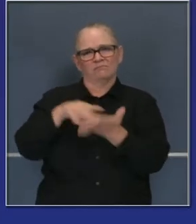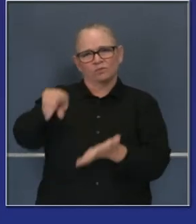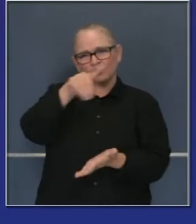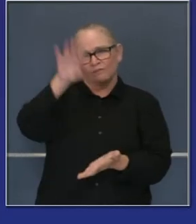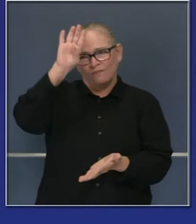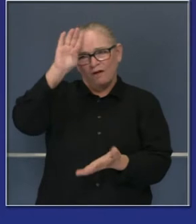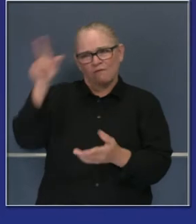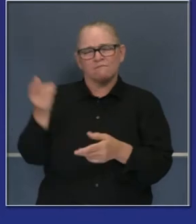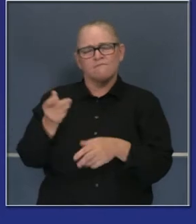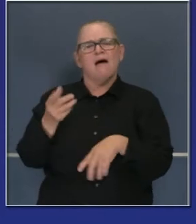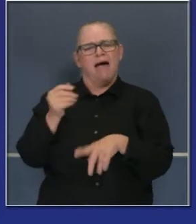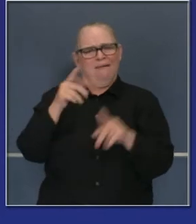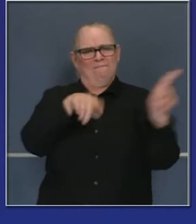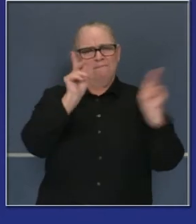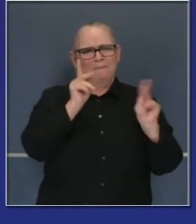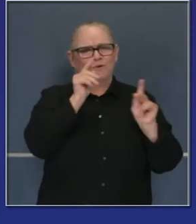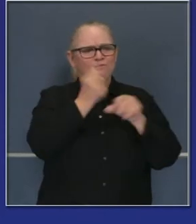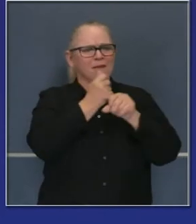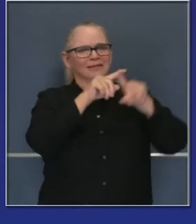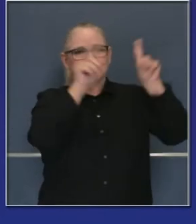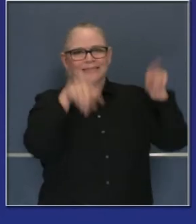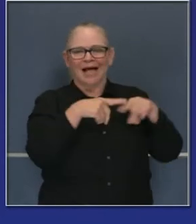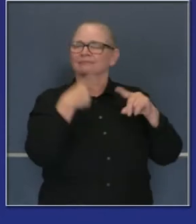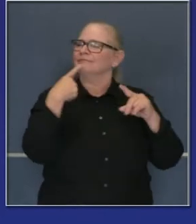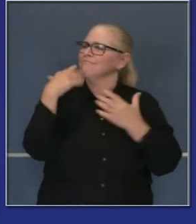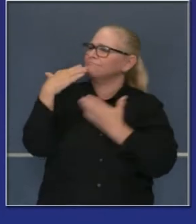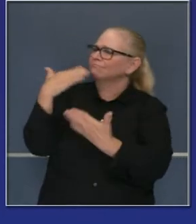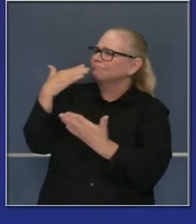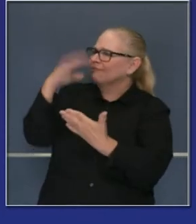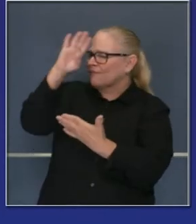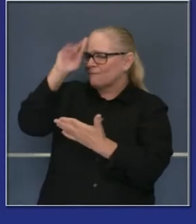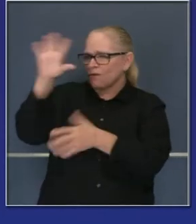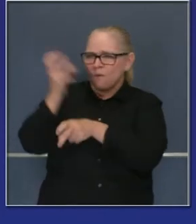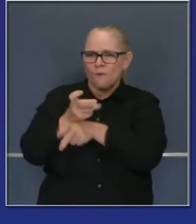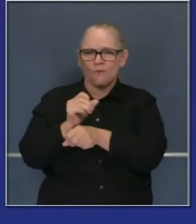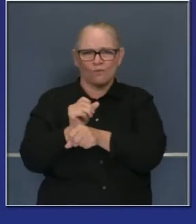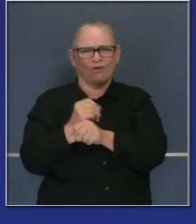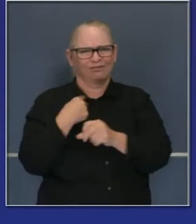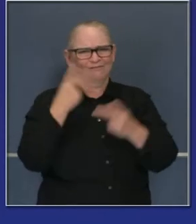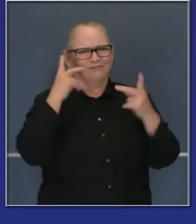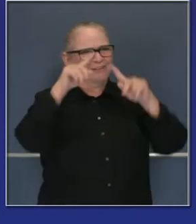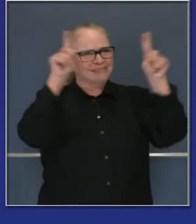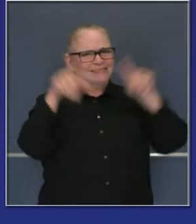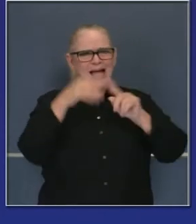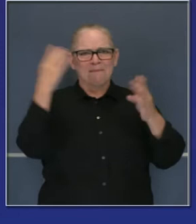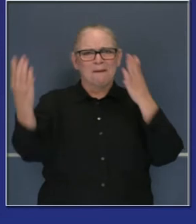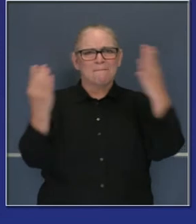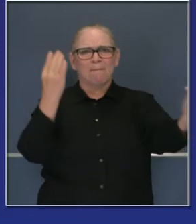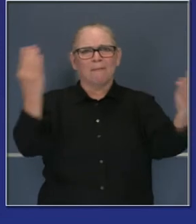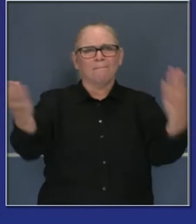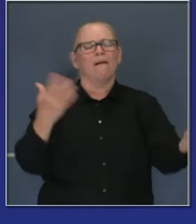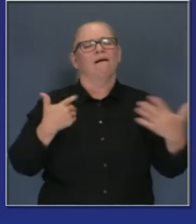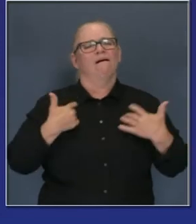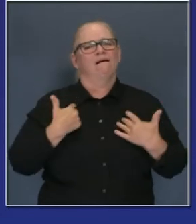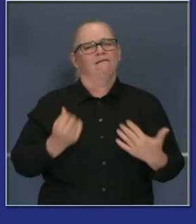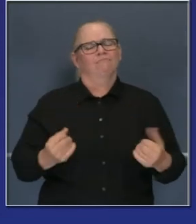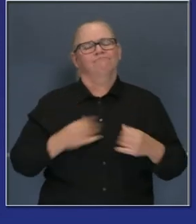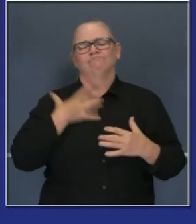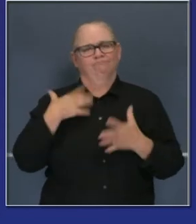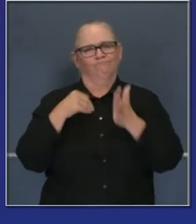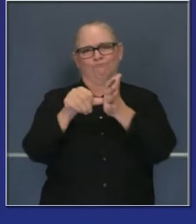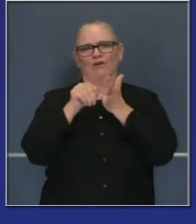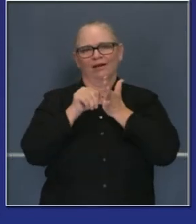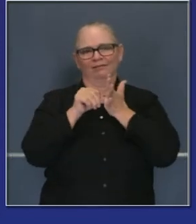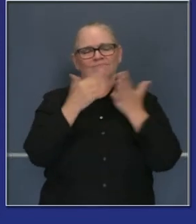bello cartel agradeciendo a los rescatistas y a los bomberos por su trabajo y su heroísmo solo vemos por todo el condado en